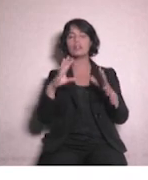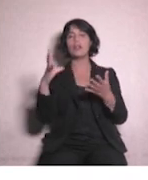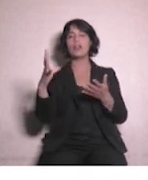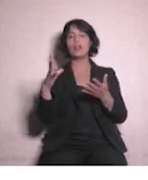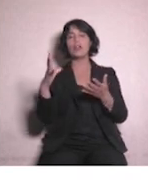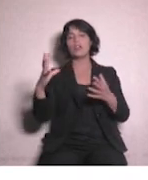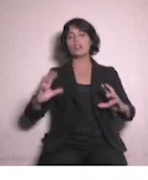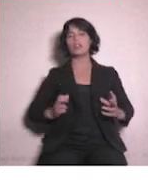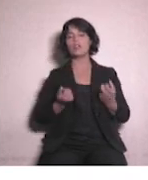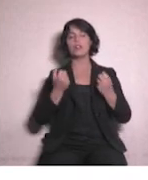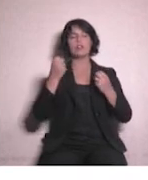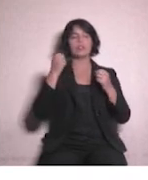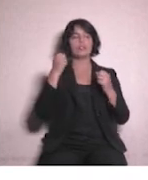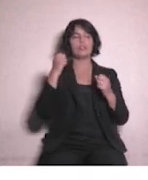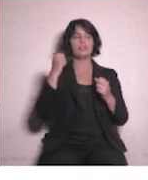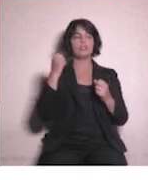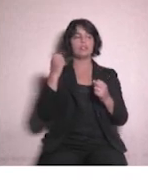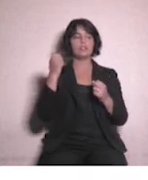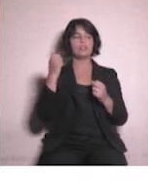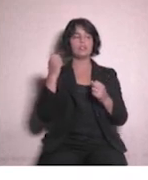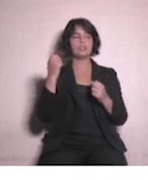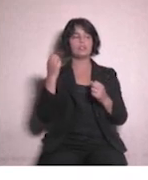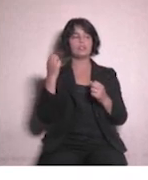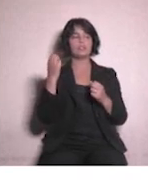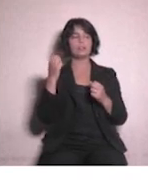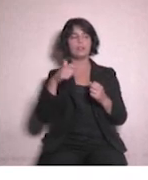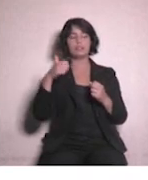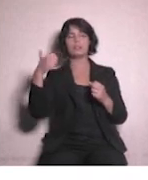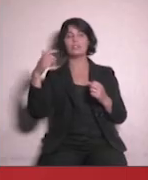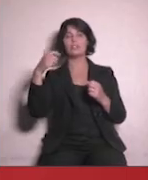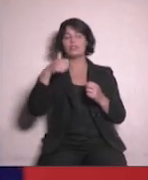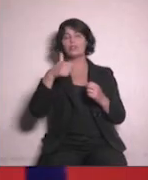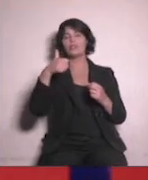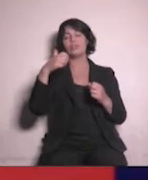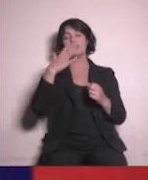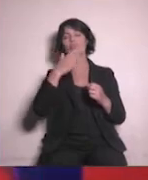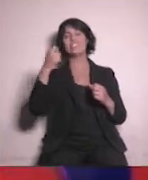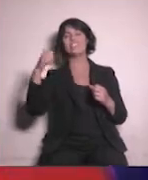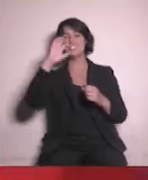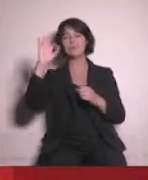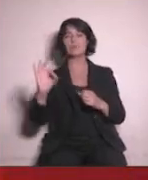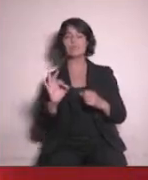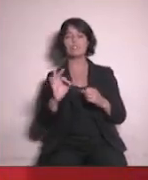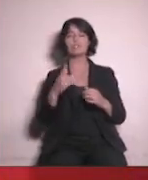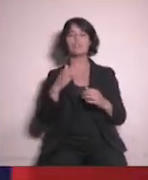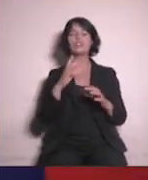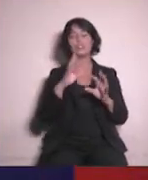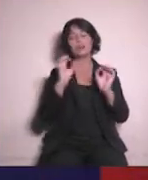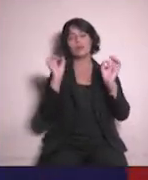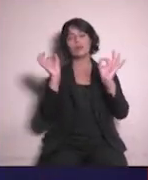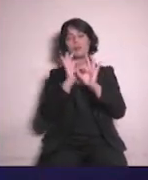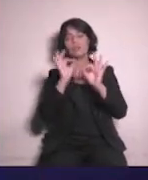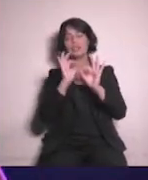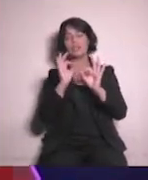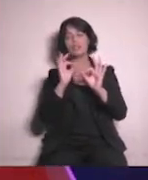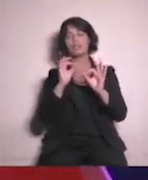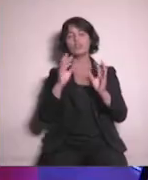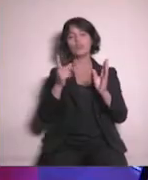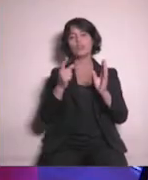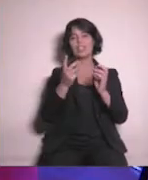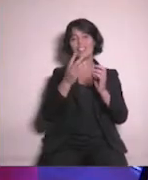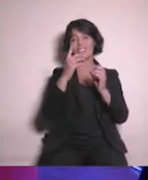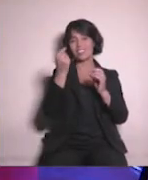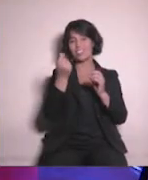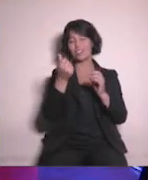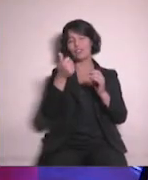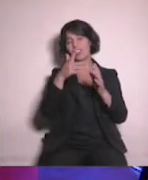el 96% aclarado y seguimos aclarando también rezagos históricos. Así podemos ver cómo entre el